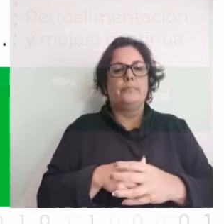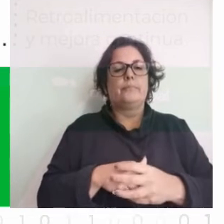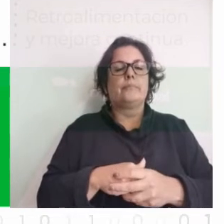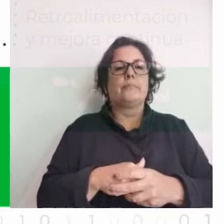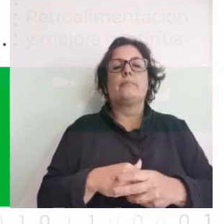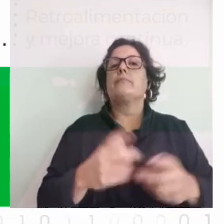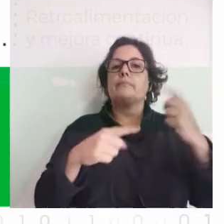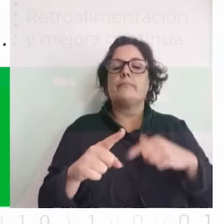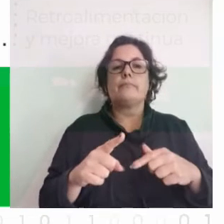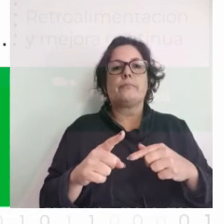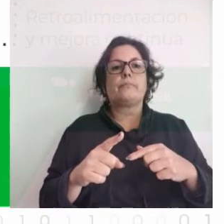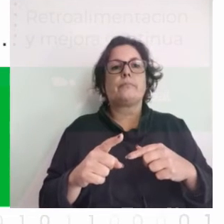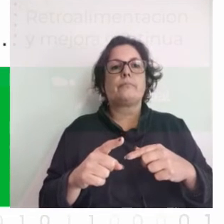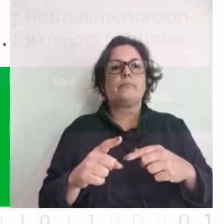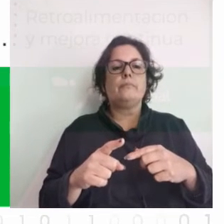Entonces,